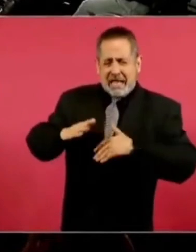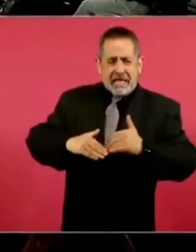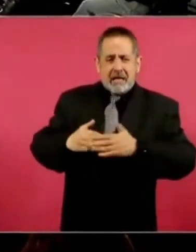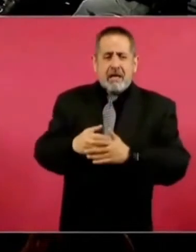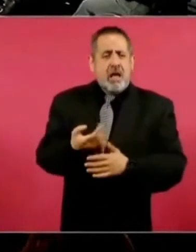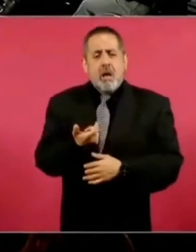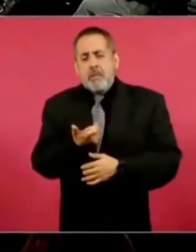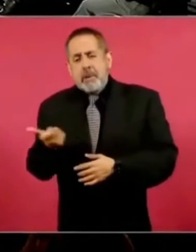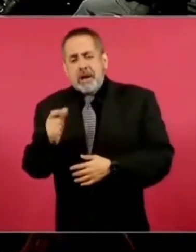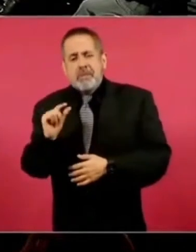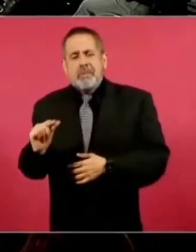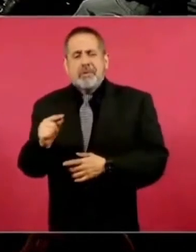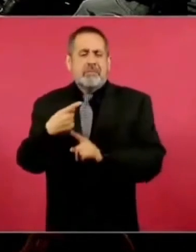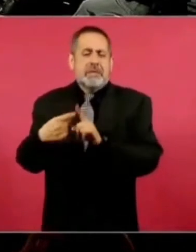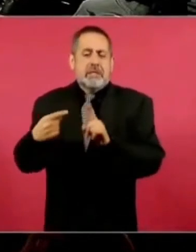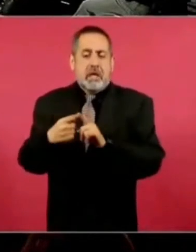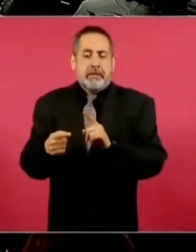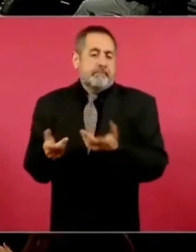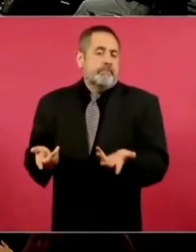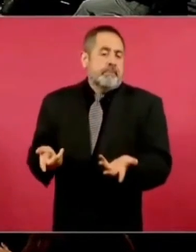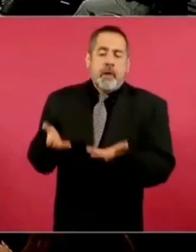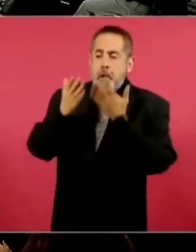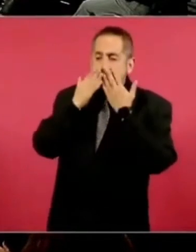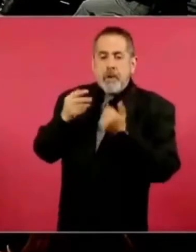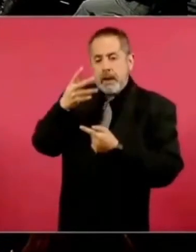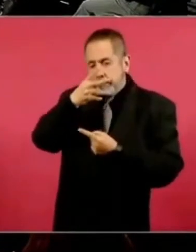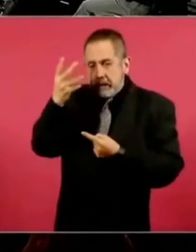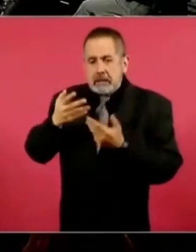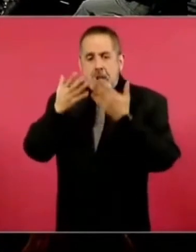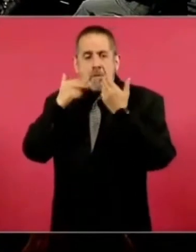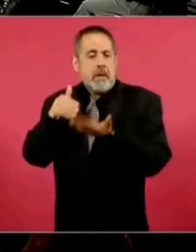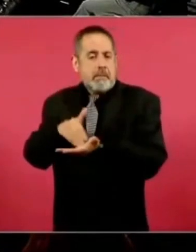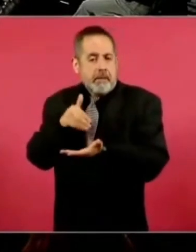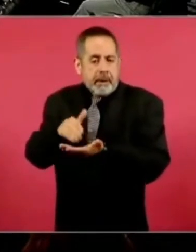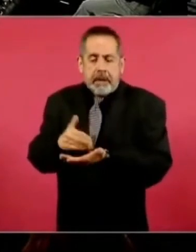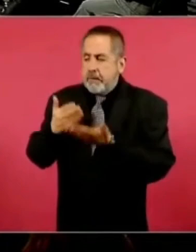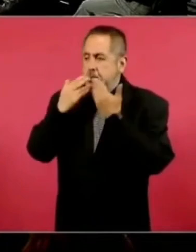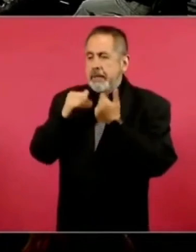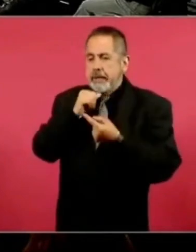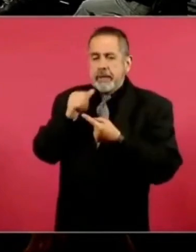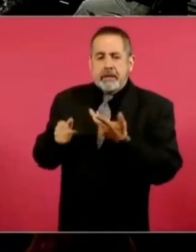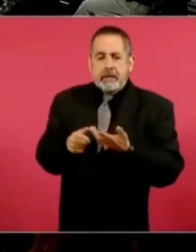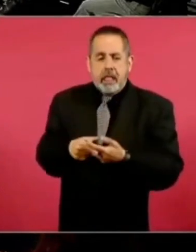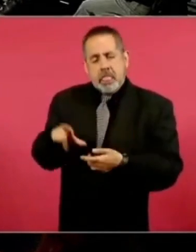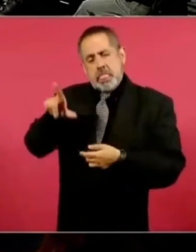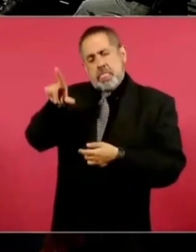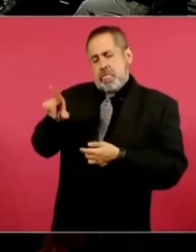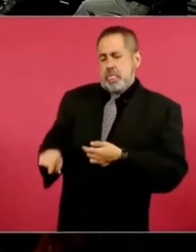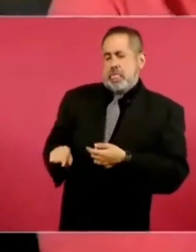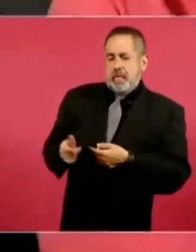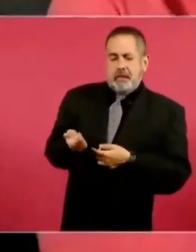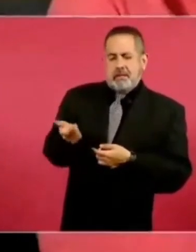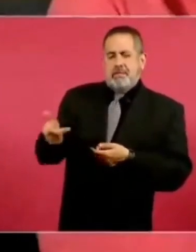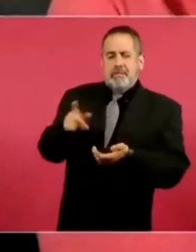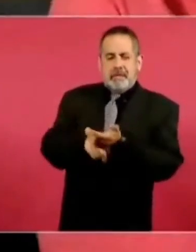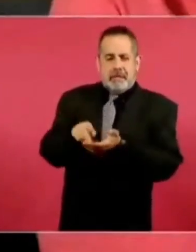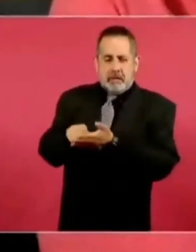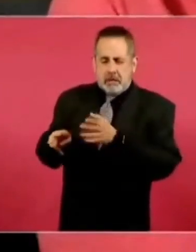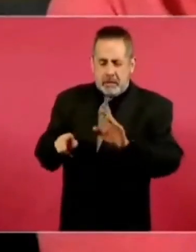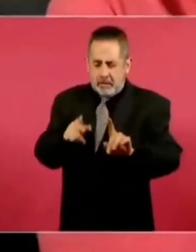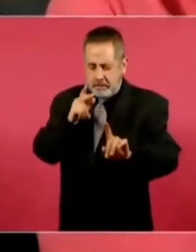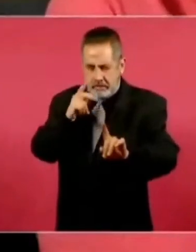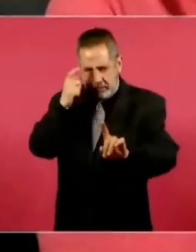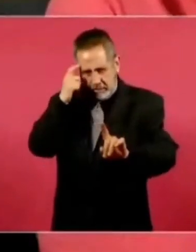pagan mucho menos de la mitad. ¿Por qué? Porque no tienen visa, no tienen documento. Los negrean, como decimos nosotros los mexicanos. No es mal el